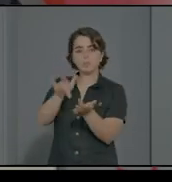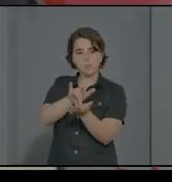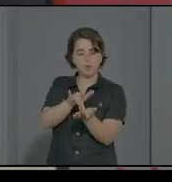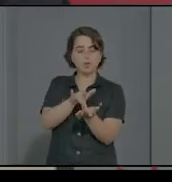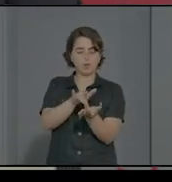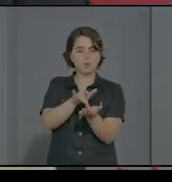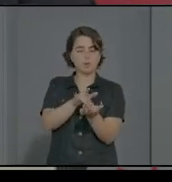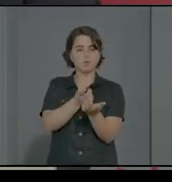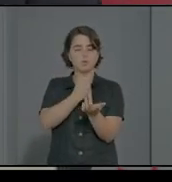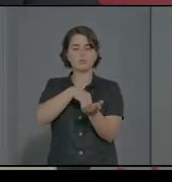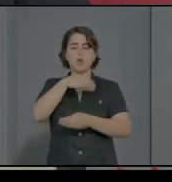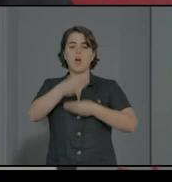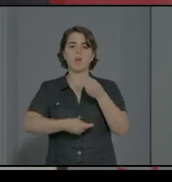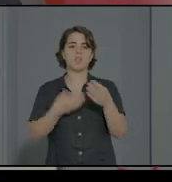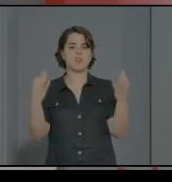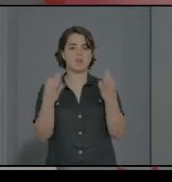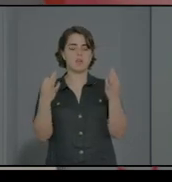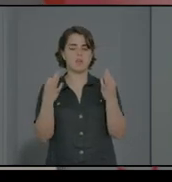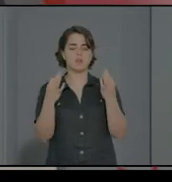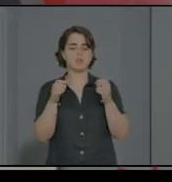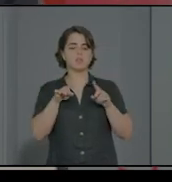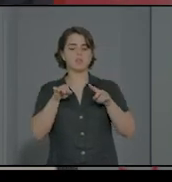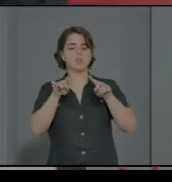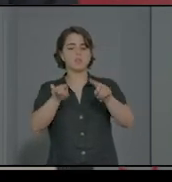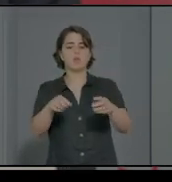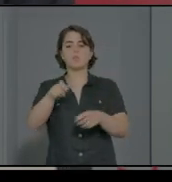empezamos a sincronizarnos más con otro.